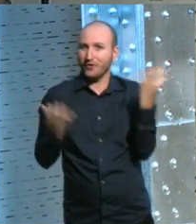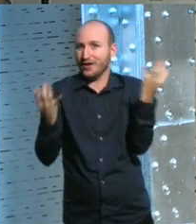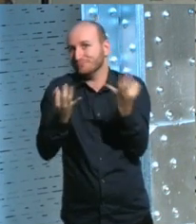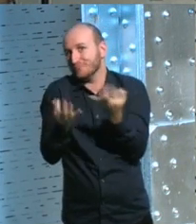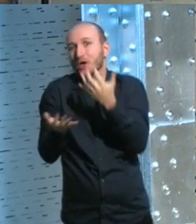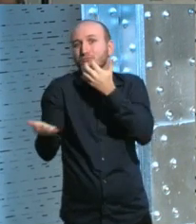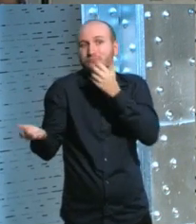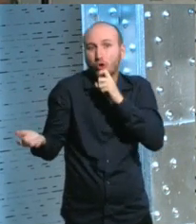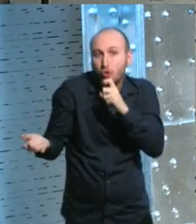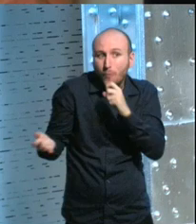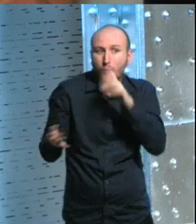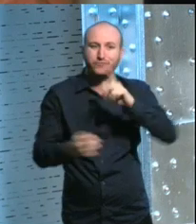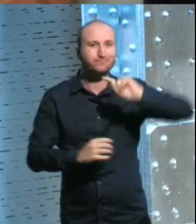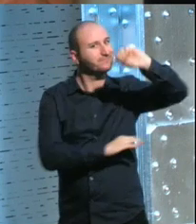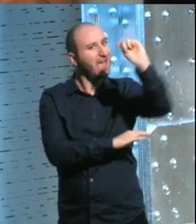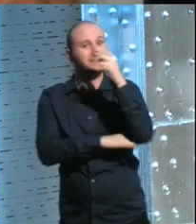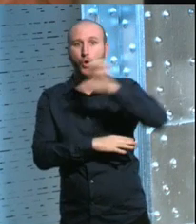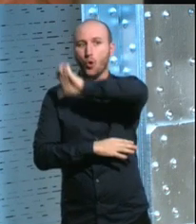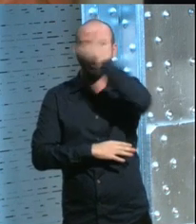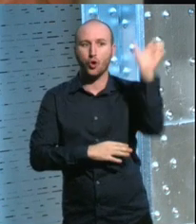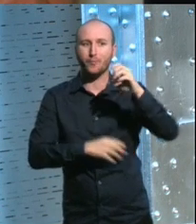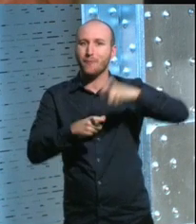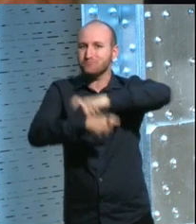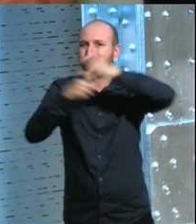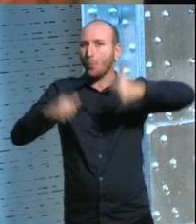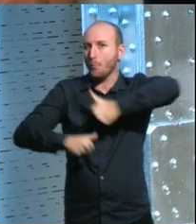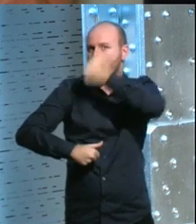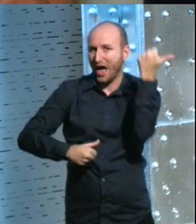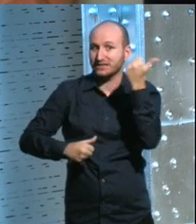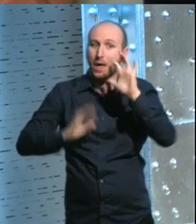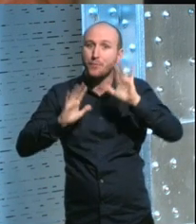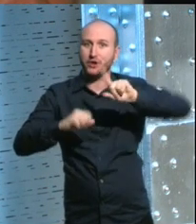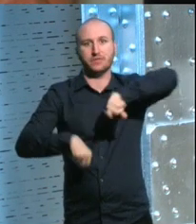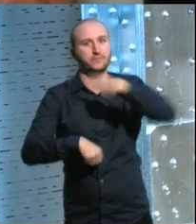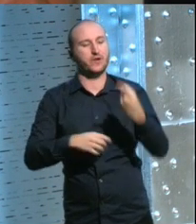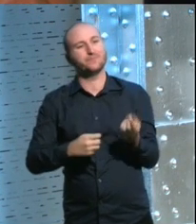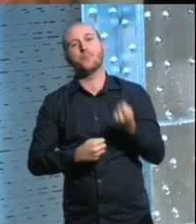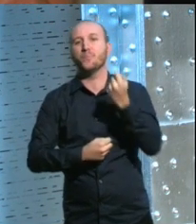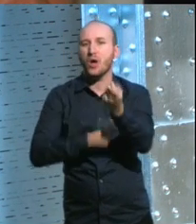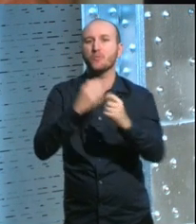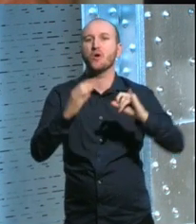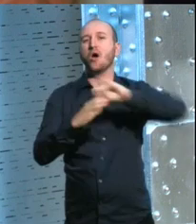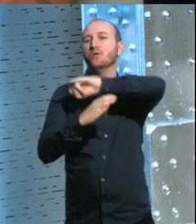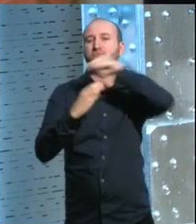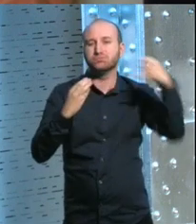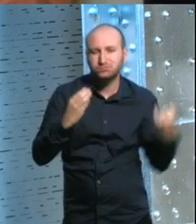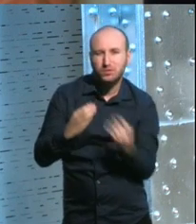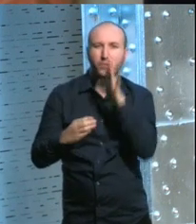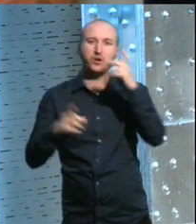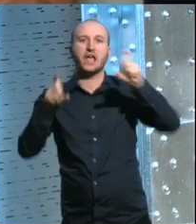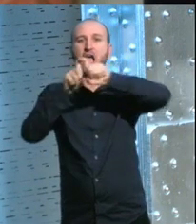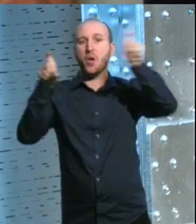más exitoso, el más grande de Europa. Pero después se cansaron del hecho que las empresas de música se